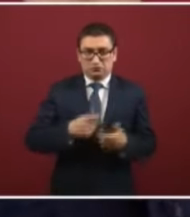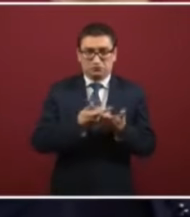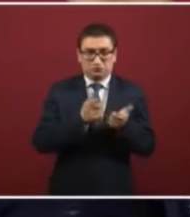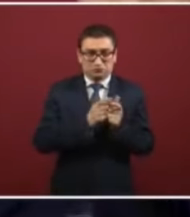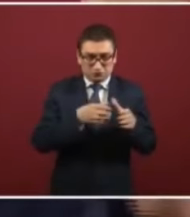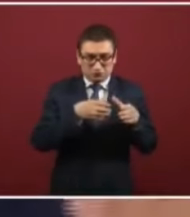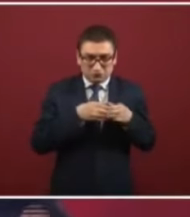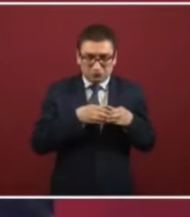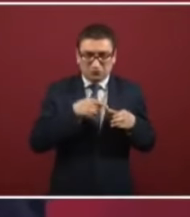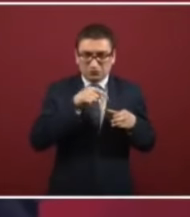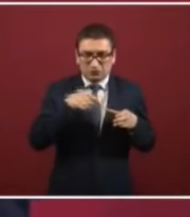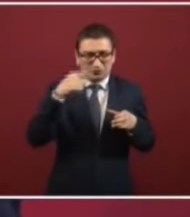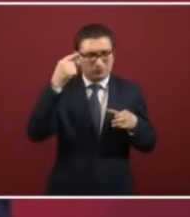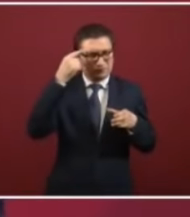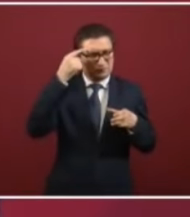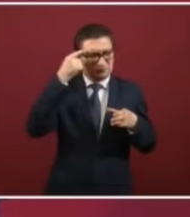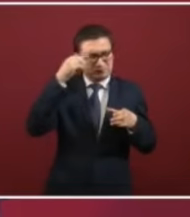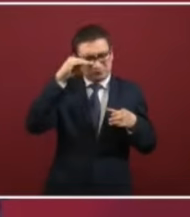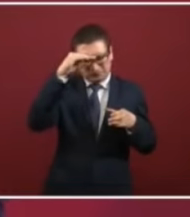predominante, ¿no?,